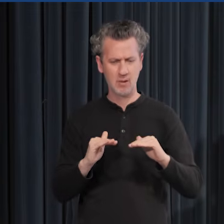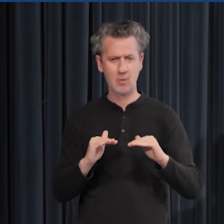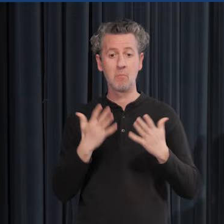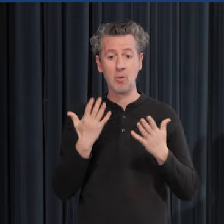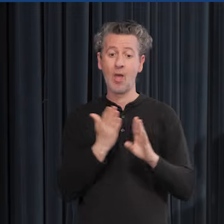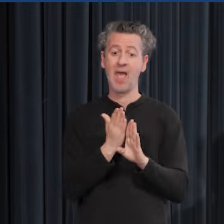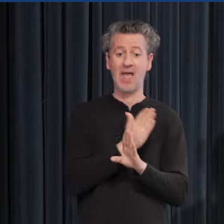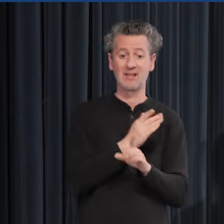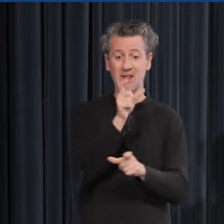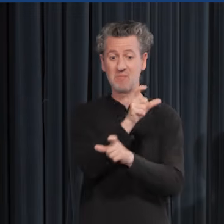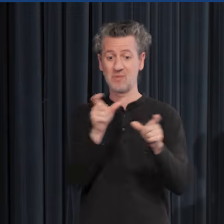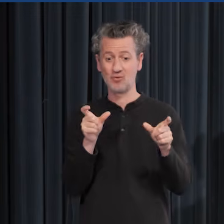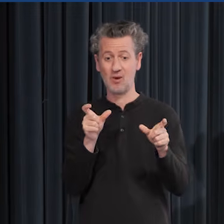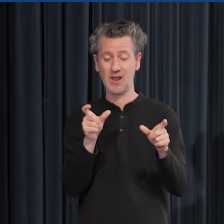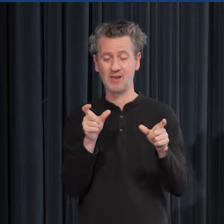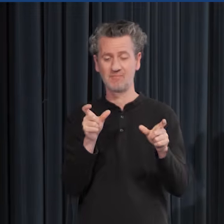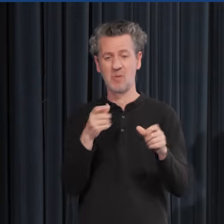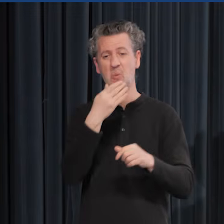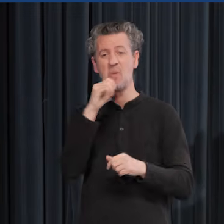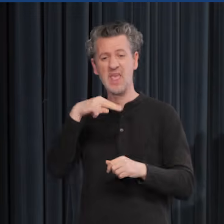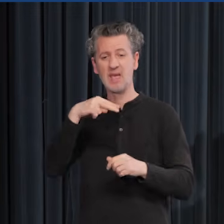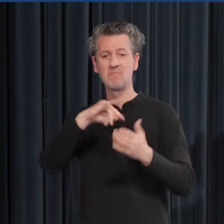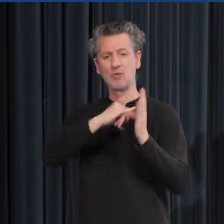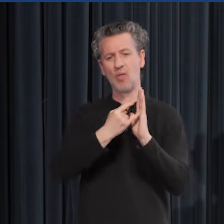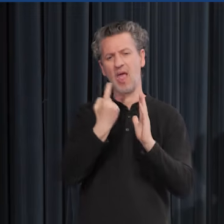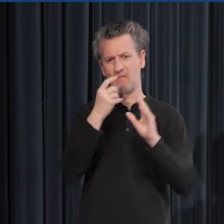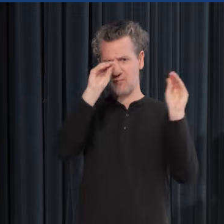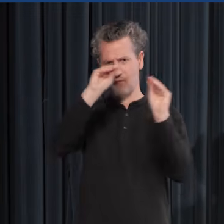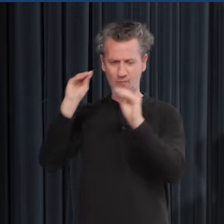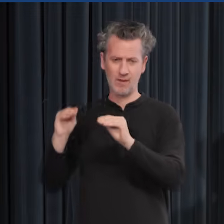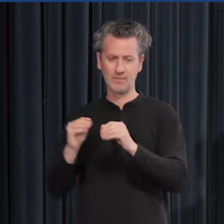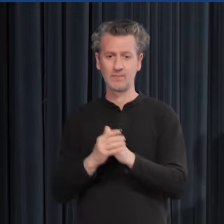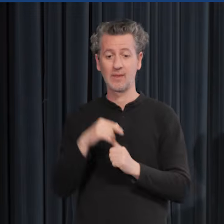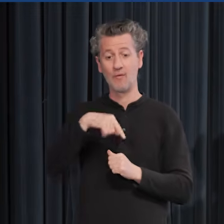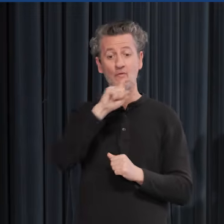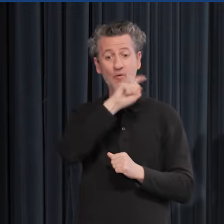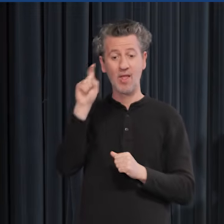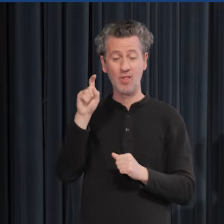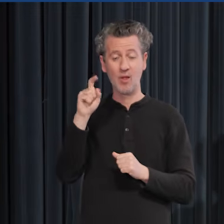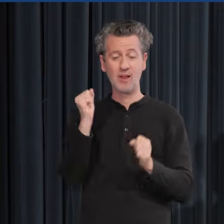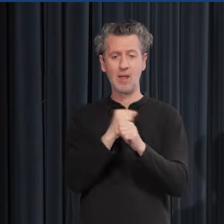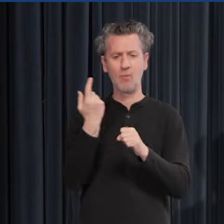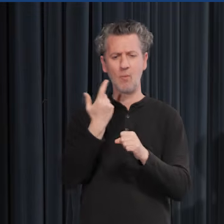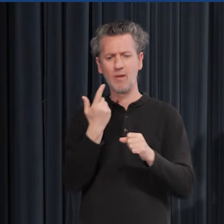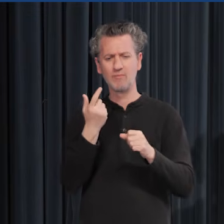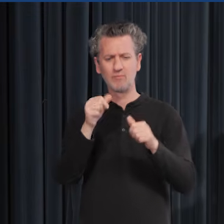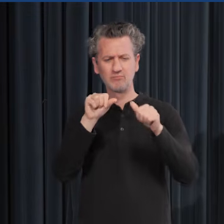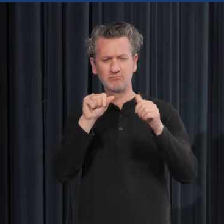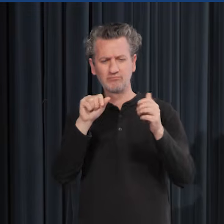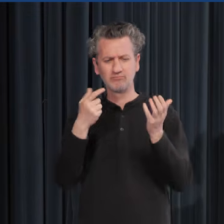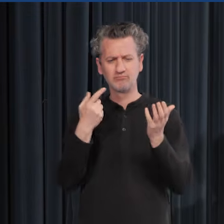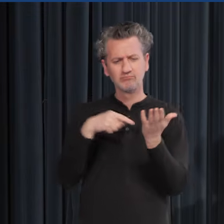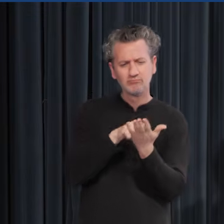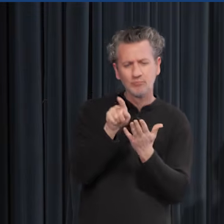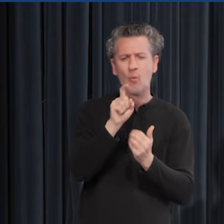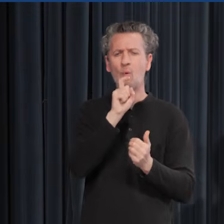las personas en la metodología BIM. Nosotros en Fundación Laboral sí que tenemos itinerarios formativos enteros que van